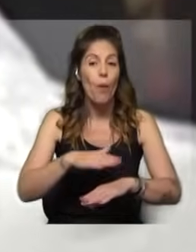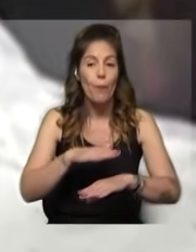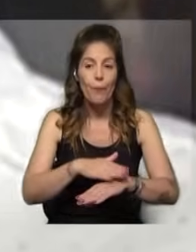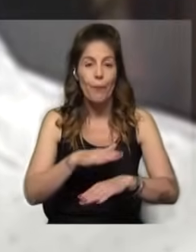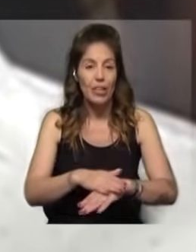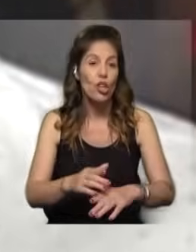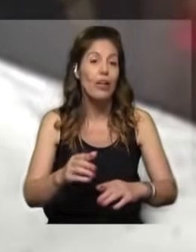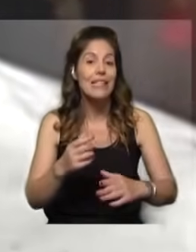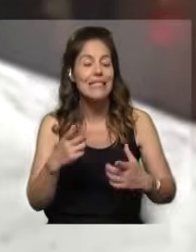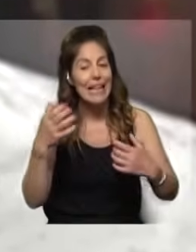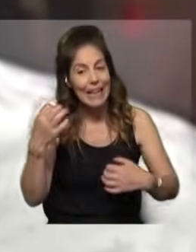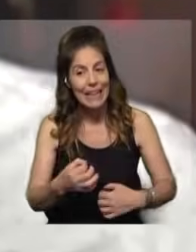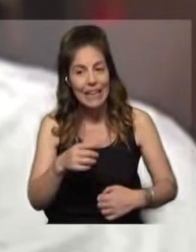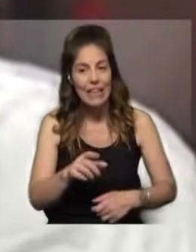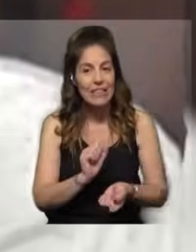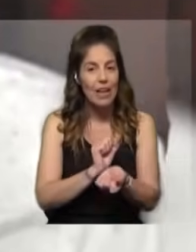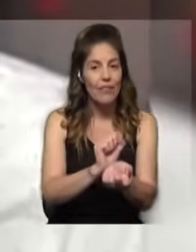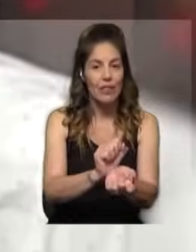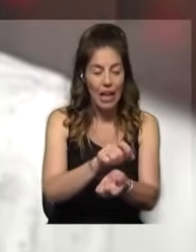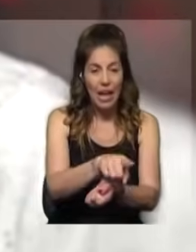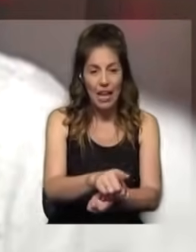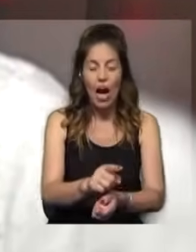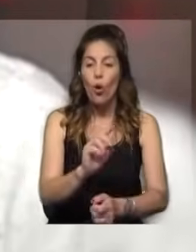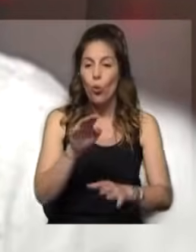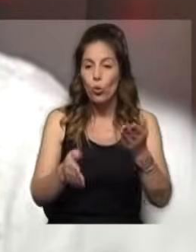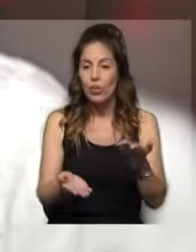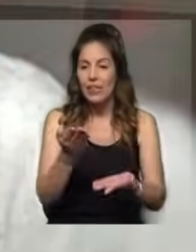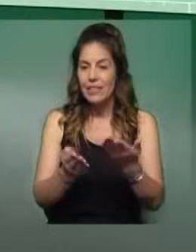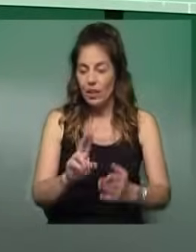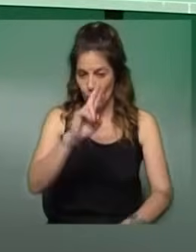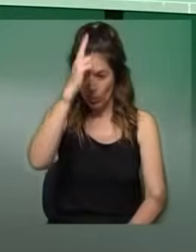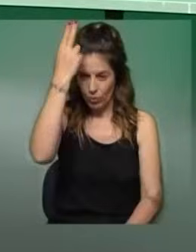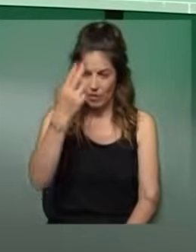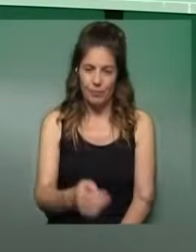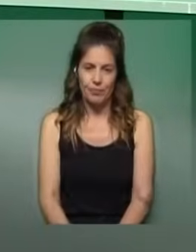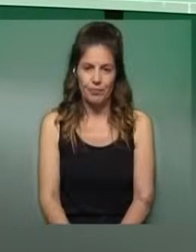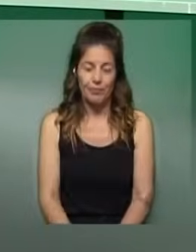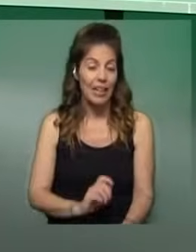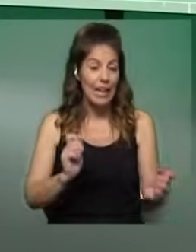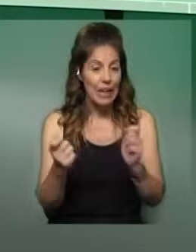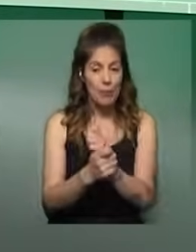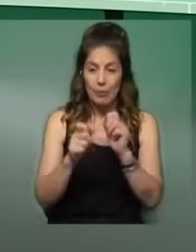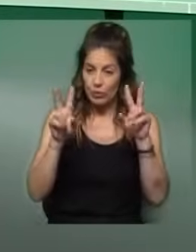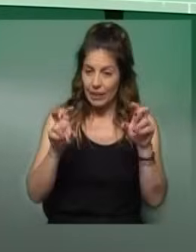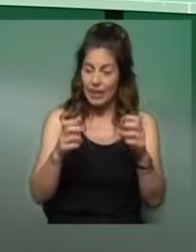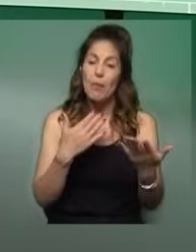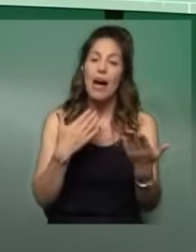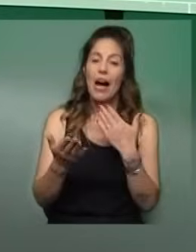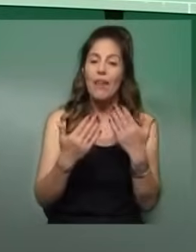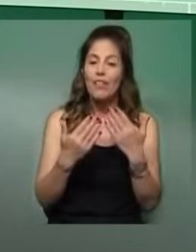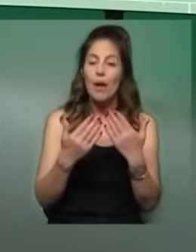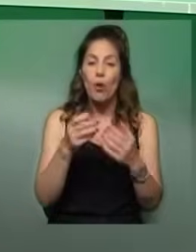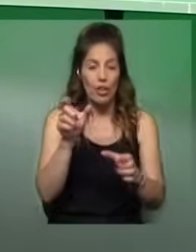que se especula con su entrega a la justicia uruguaya bueno cambiamos de tema hablamos de datos de